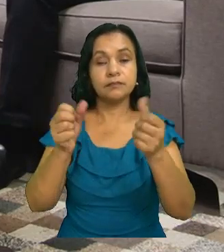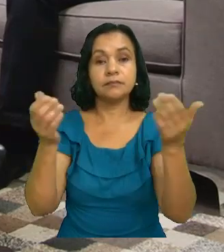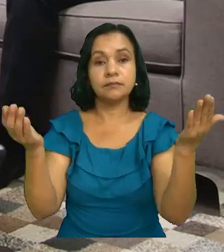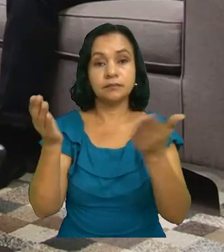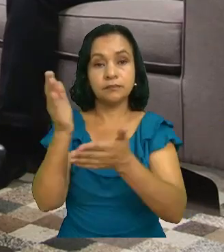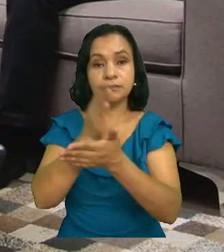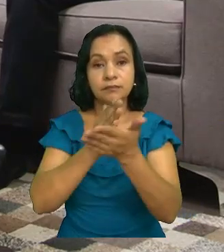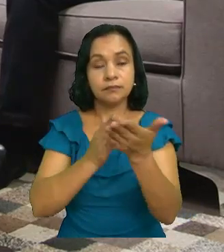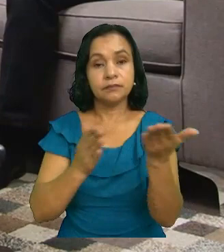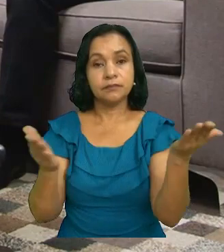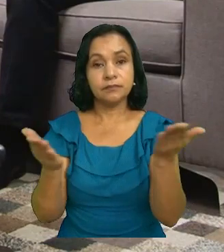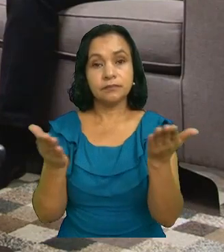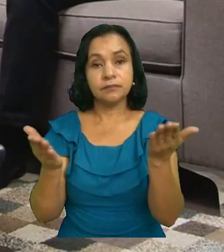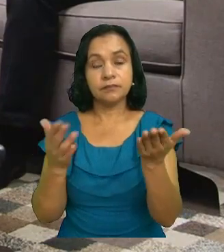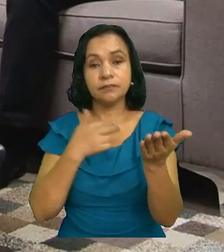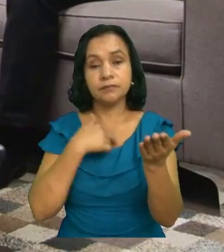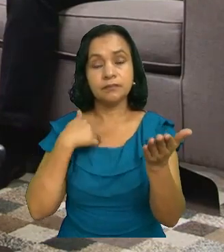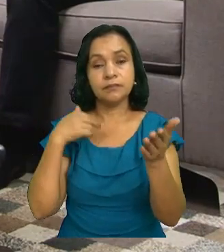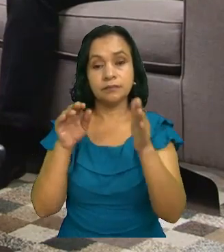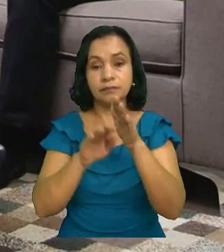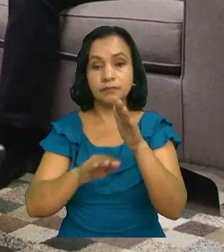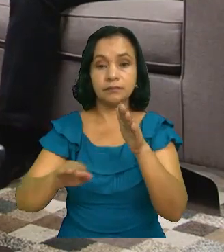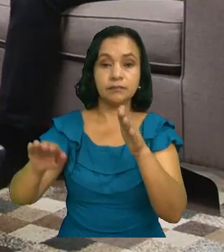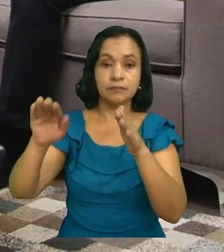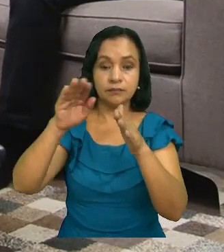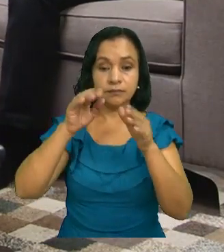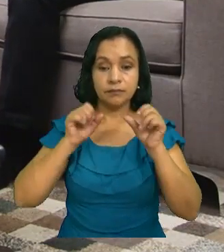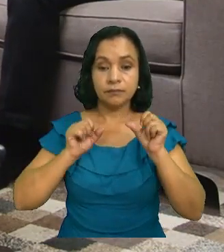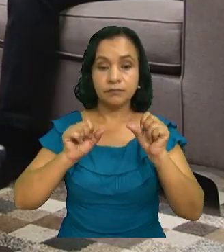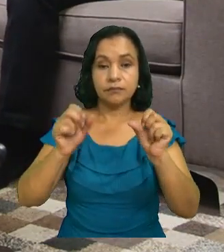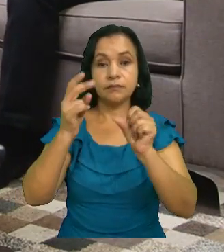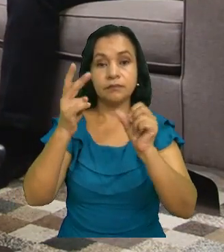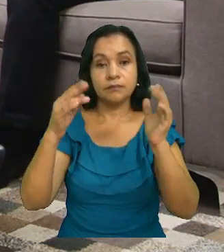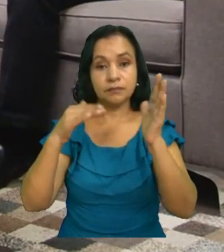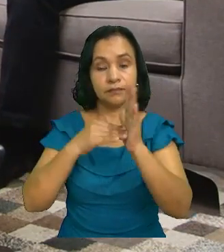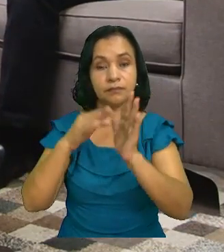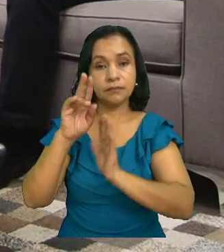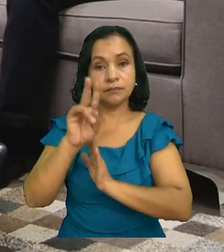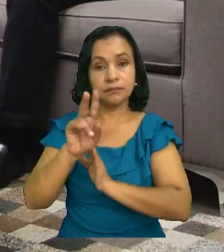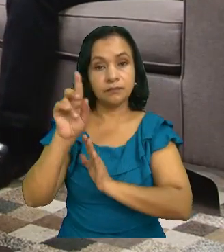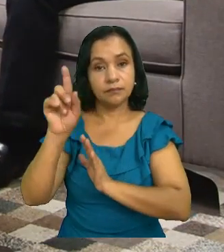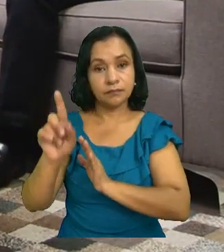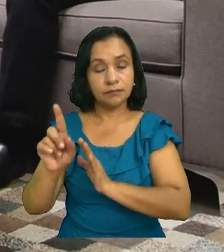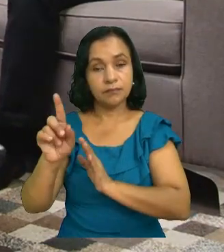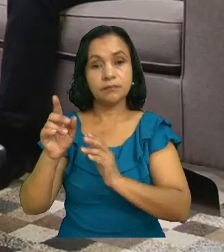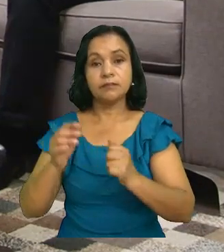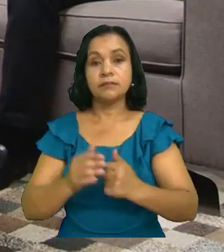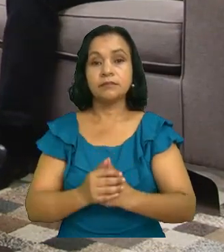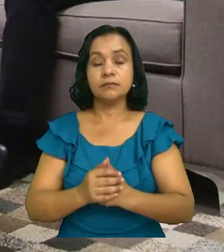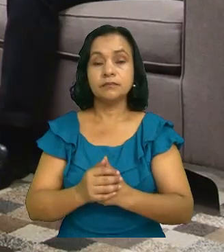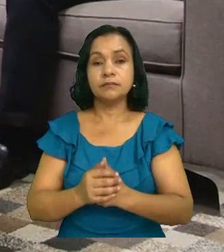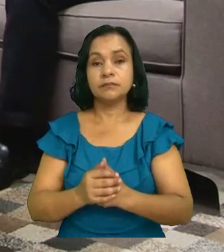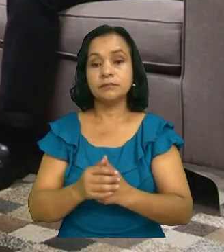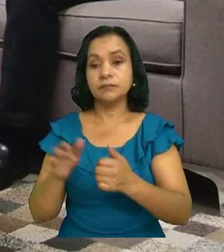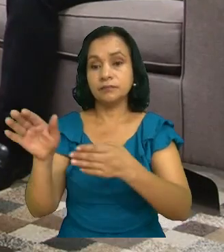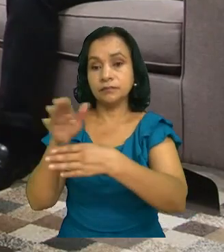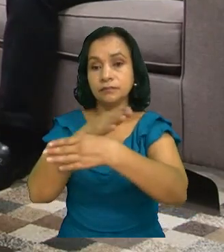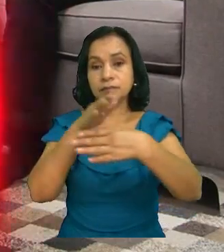Algunos van a extenderse hacia el año 2021 e incluso uno que